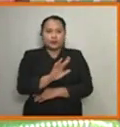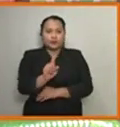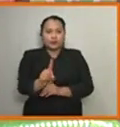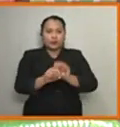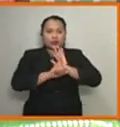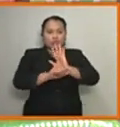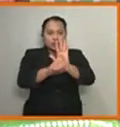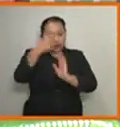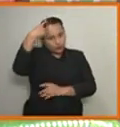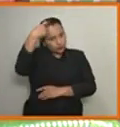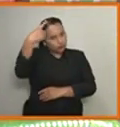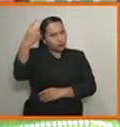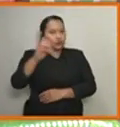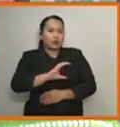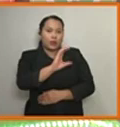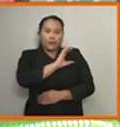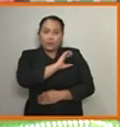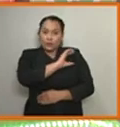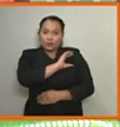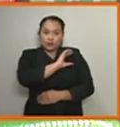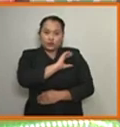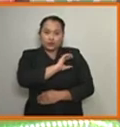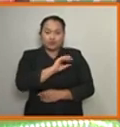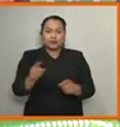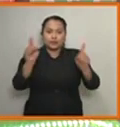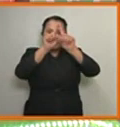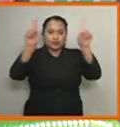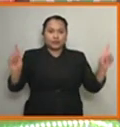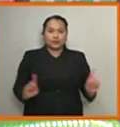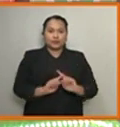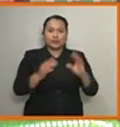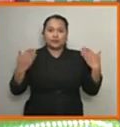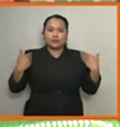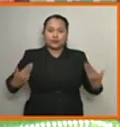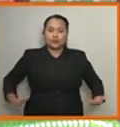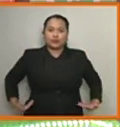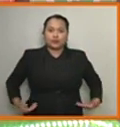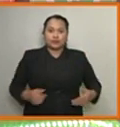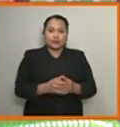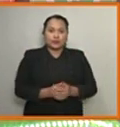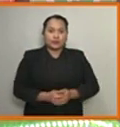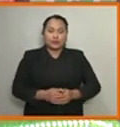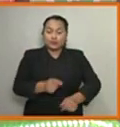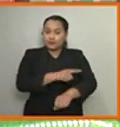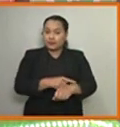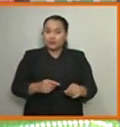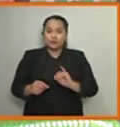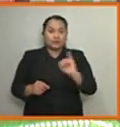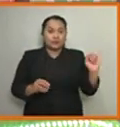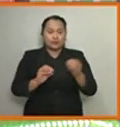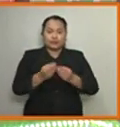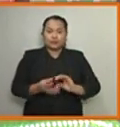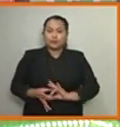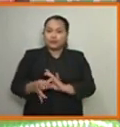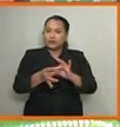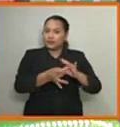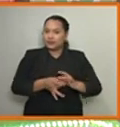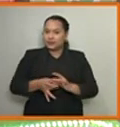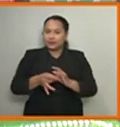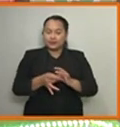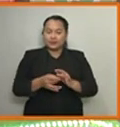51, con su símbolo de sueños policía. En el cuadro del cuerpo lo podemos encontrar en el antebrazo izquierdo, con los números que se le